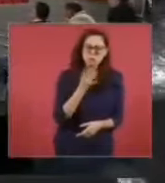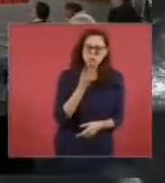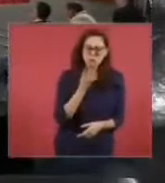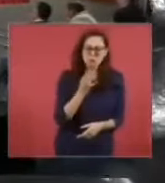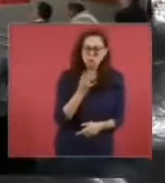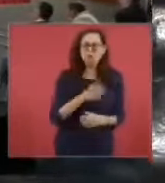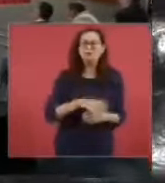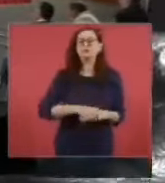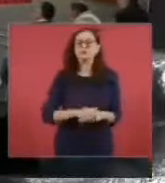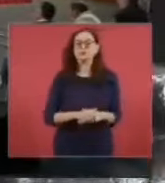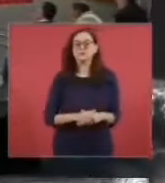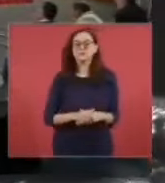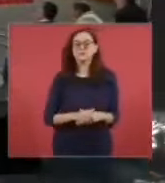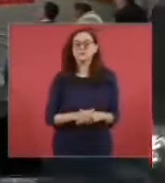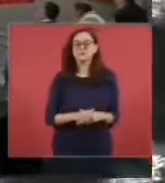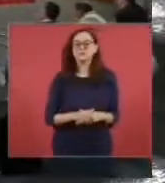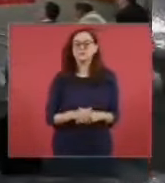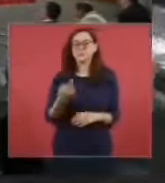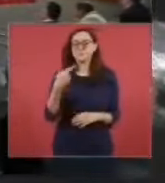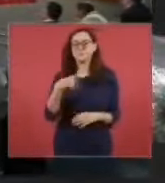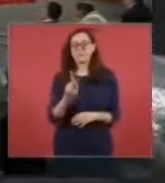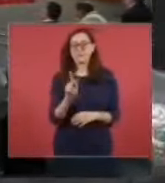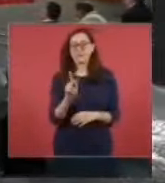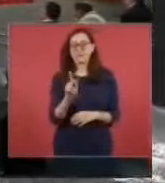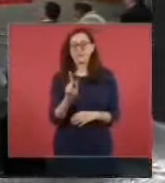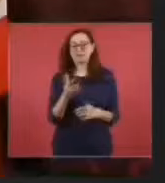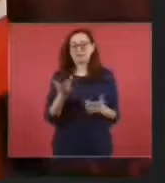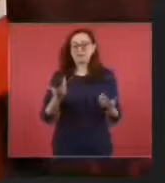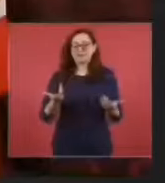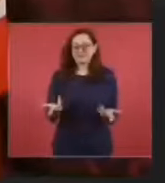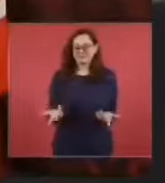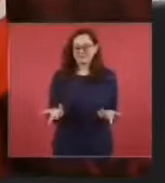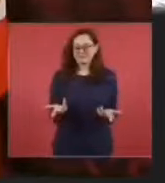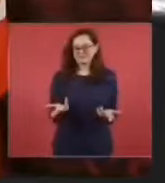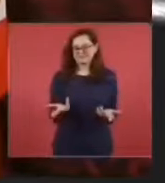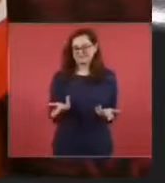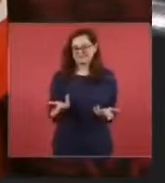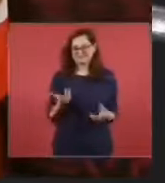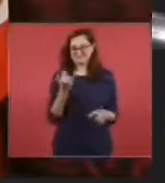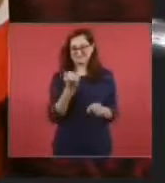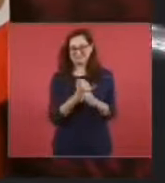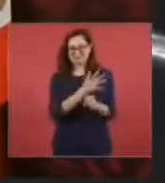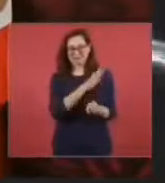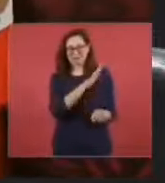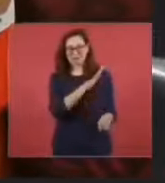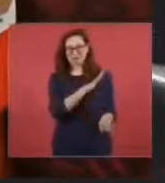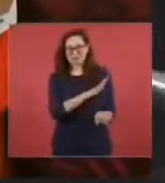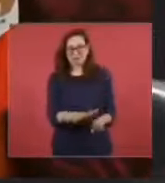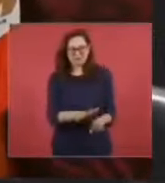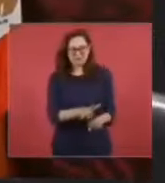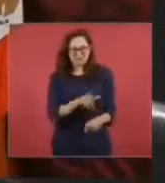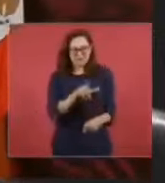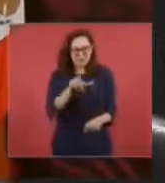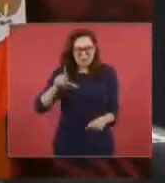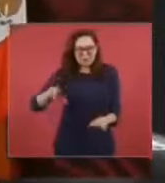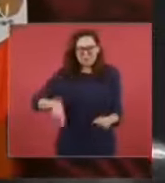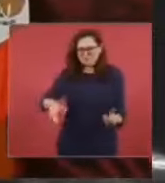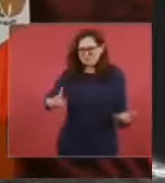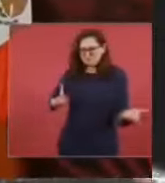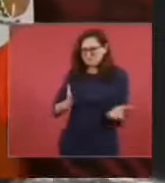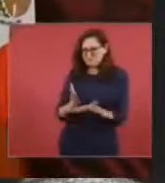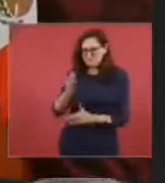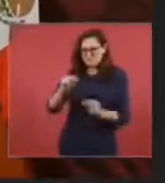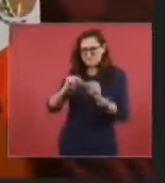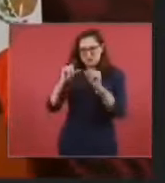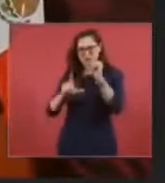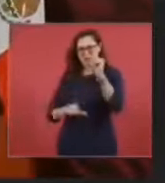cantidad el daño, sino a quien se le paga, alguien puede cobrar muy barato o no, pero es el punto y el daño que se quiere hacer con ello. Y reitero,